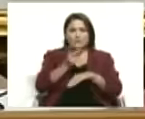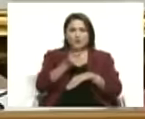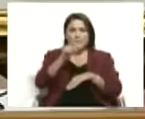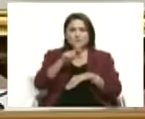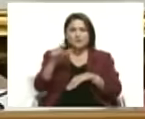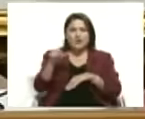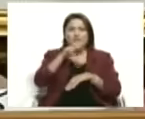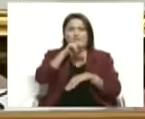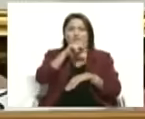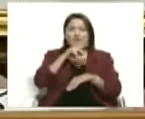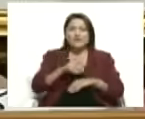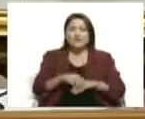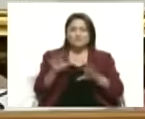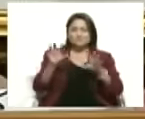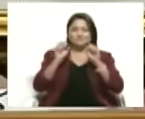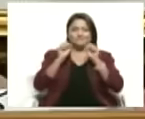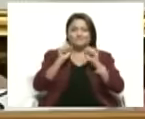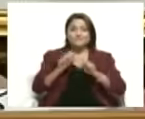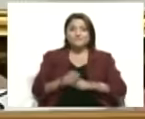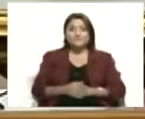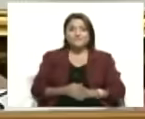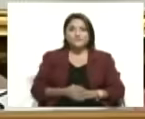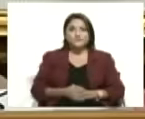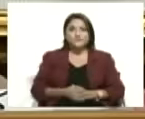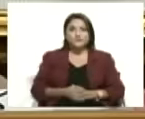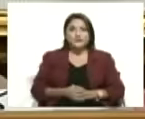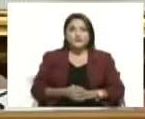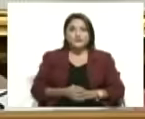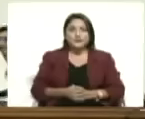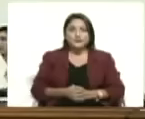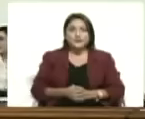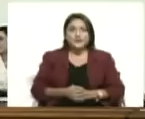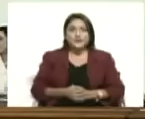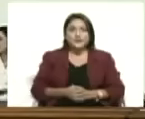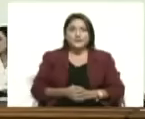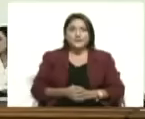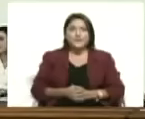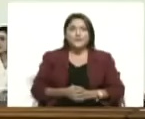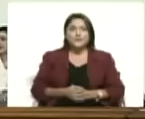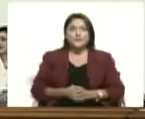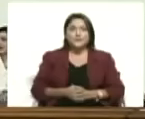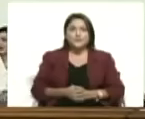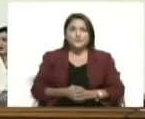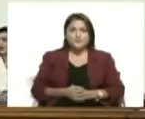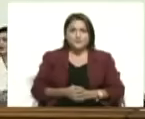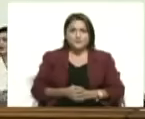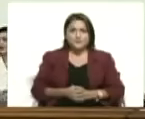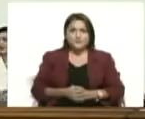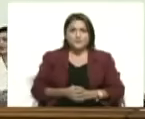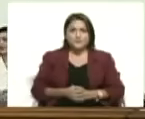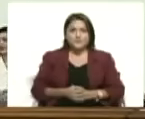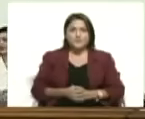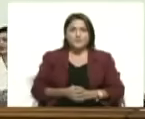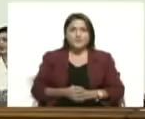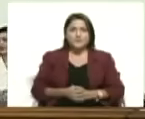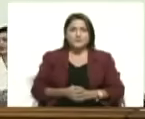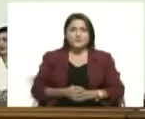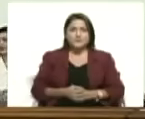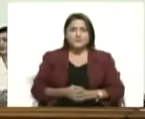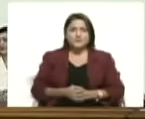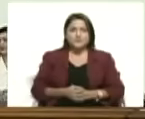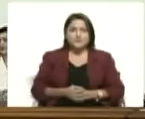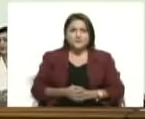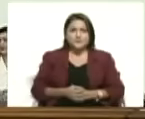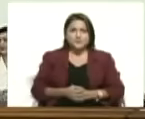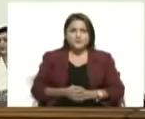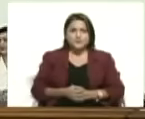2024-2025. Eso es lo que se ha dado el día de hoy en el hemiciclo de sesiones del Palacio Federal Legislativo en esta sesión de instalación que inició